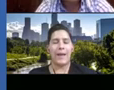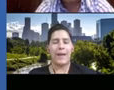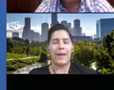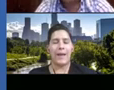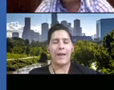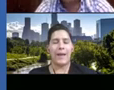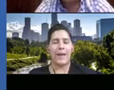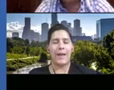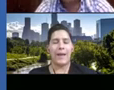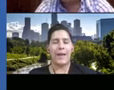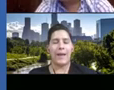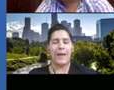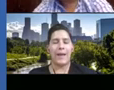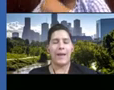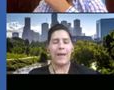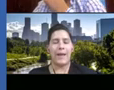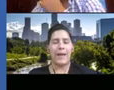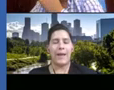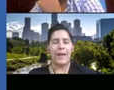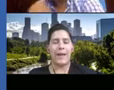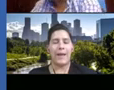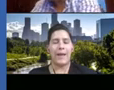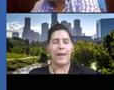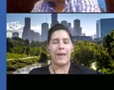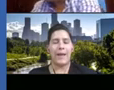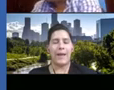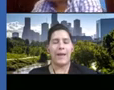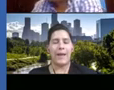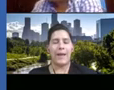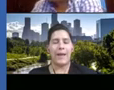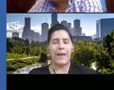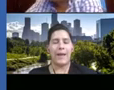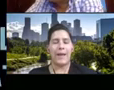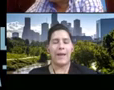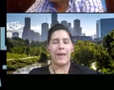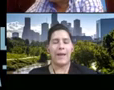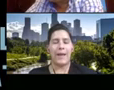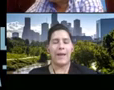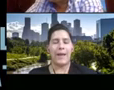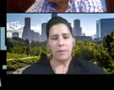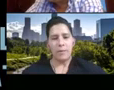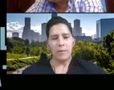mucho que nos ayuden a promover los cruceros desde Galveston. Siguiente, por favor.